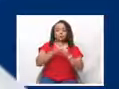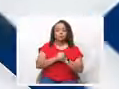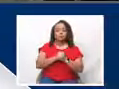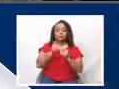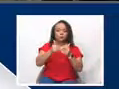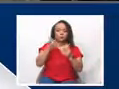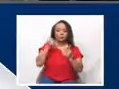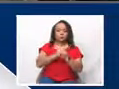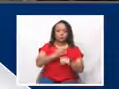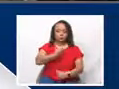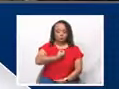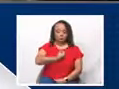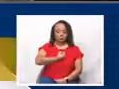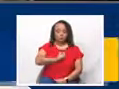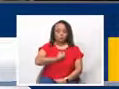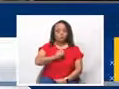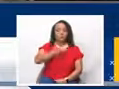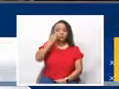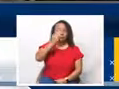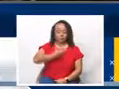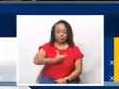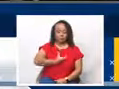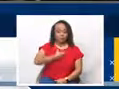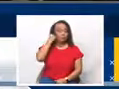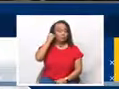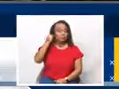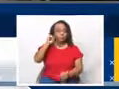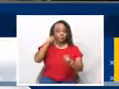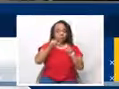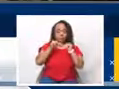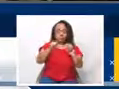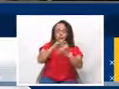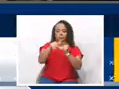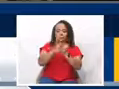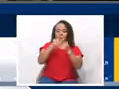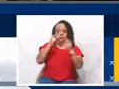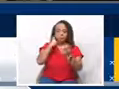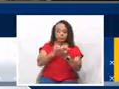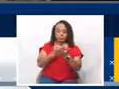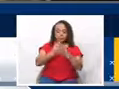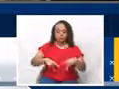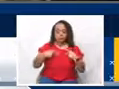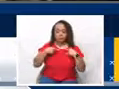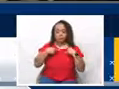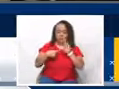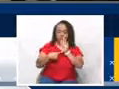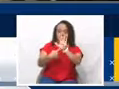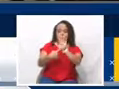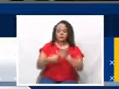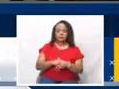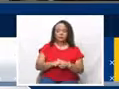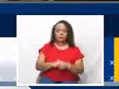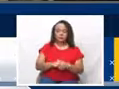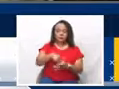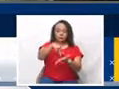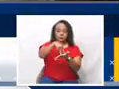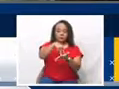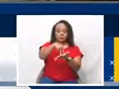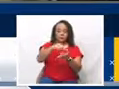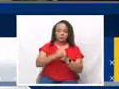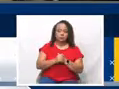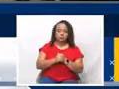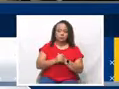bañarse en oro, supo sobreponerse a todas las pruebas que la vida le puso de frente. Sherman Witty, y